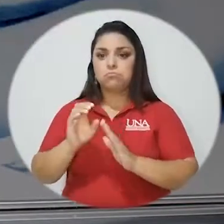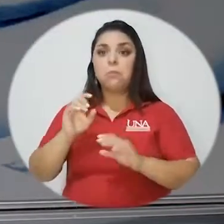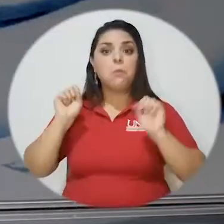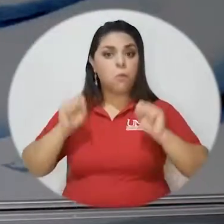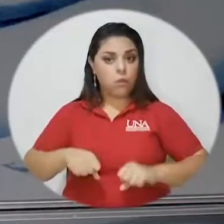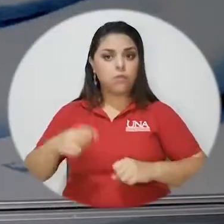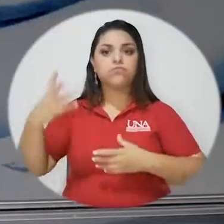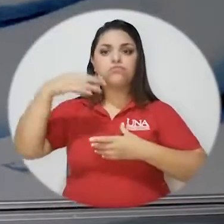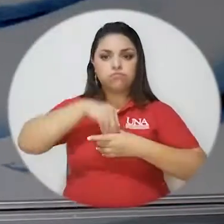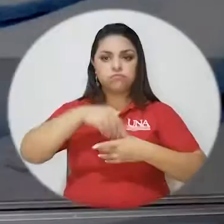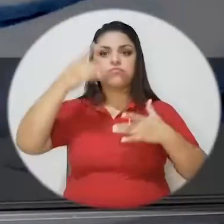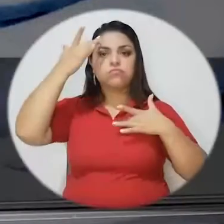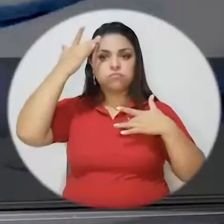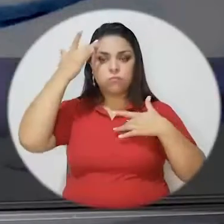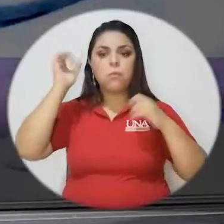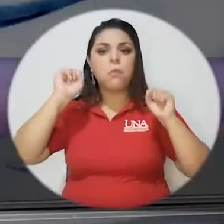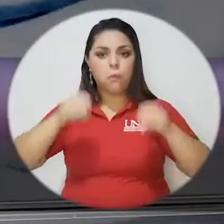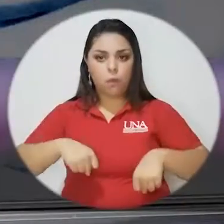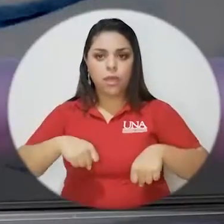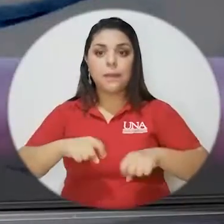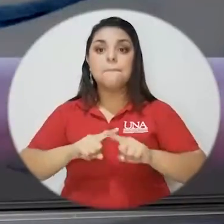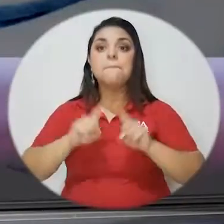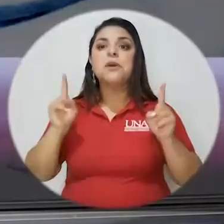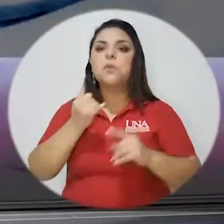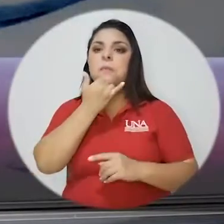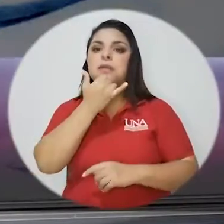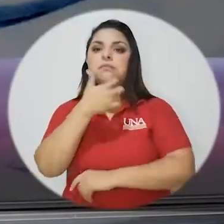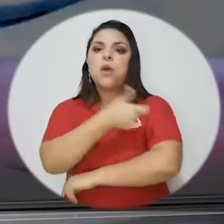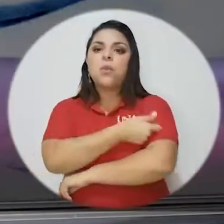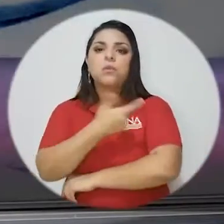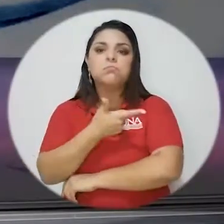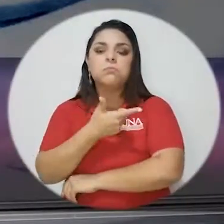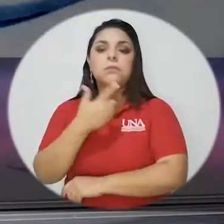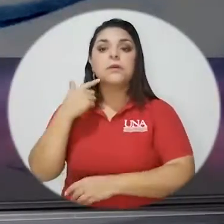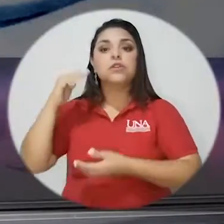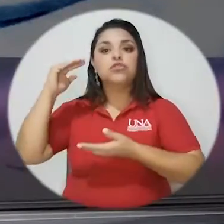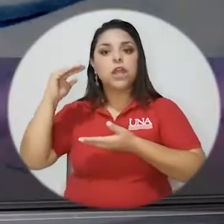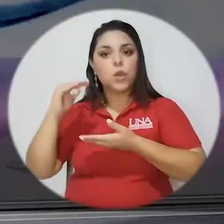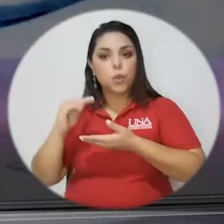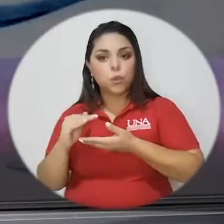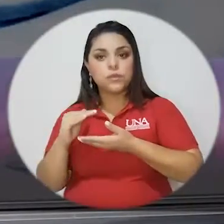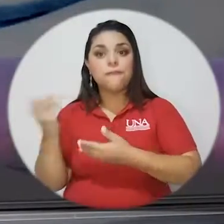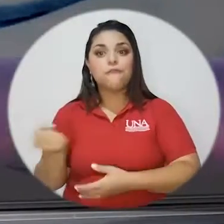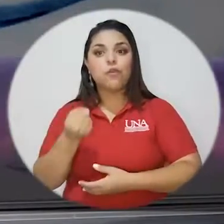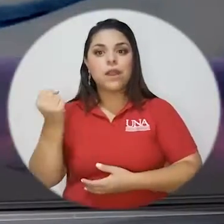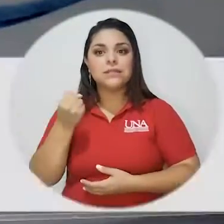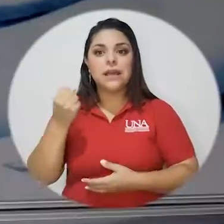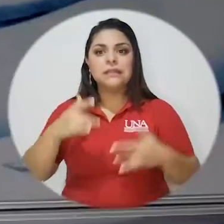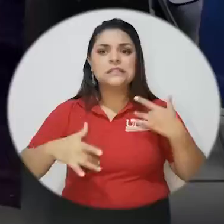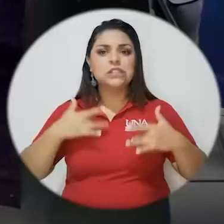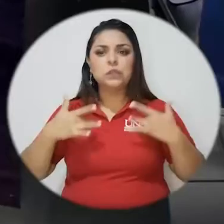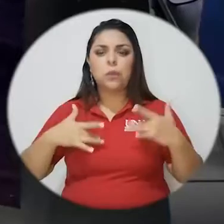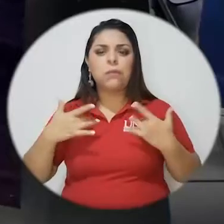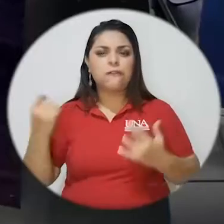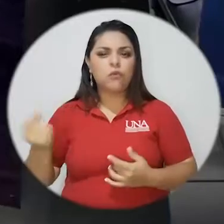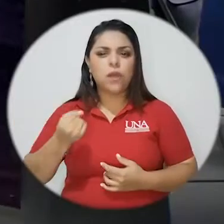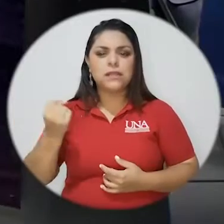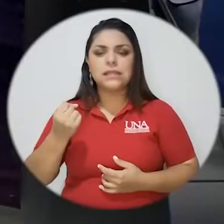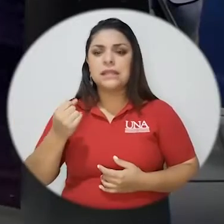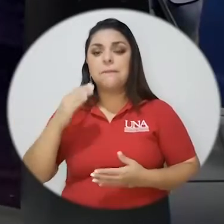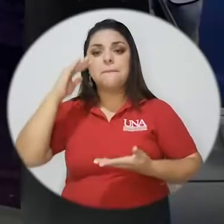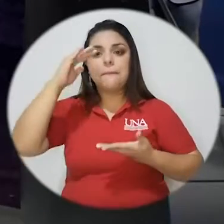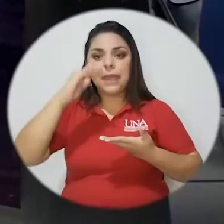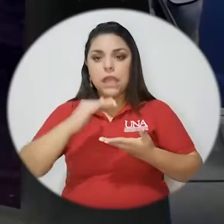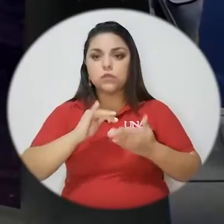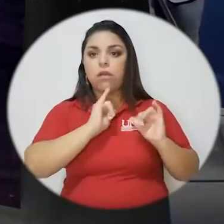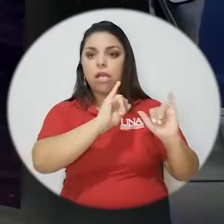no previenen que nos infectemos. Lo que pasa es que reducen la intensidad de los síntomas clínicos, reducen